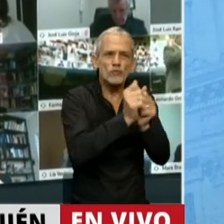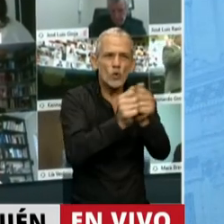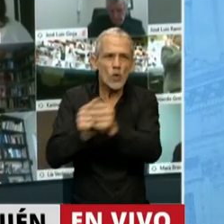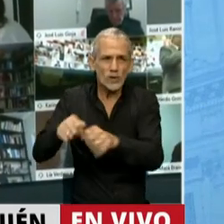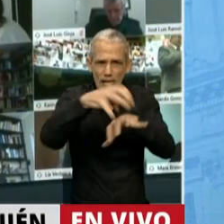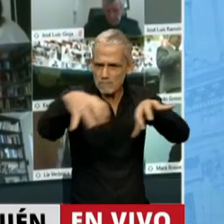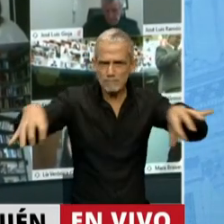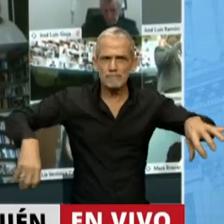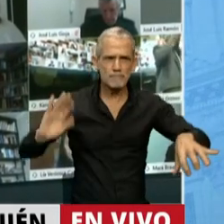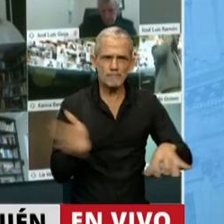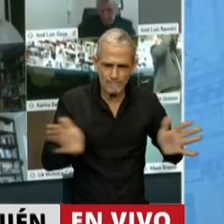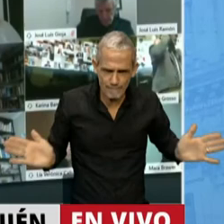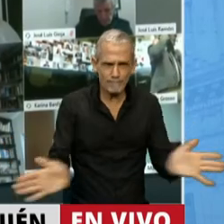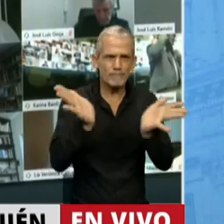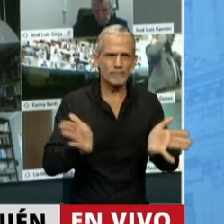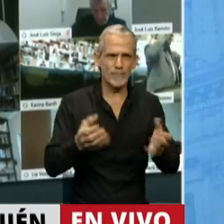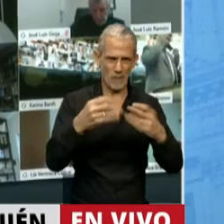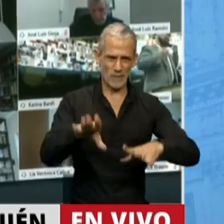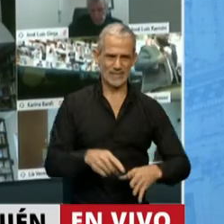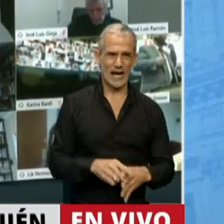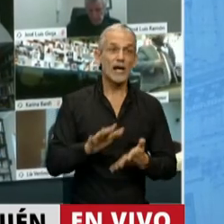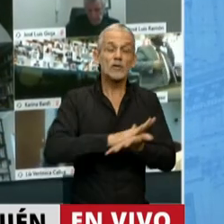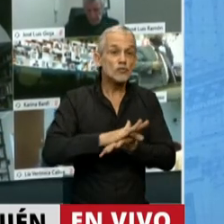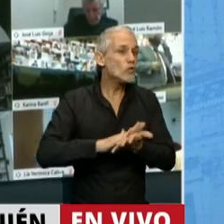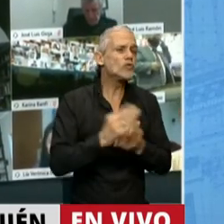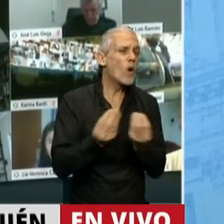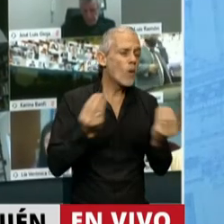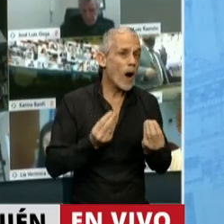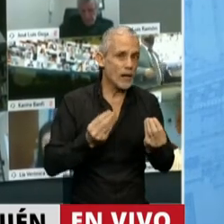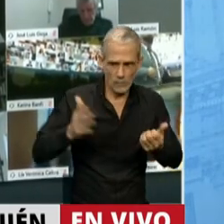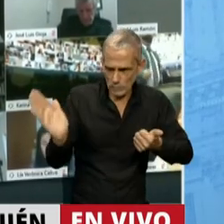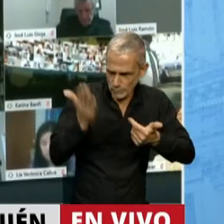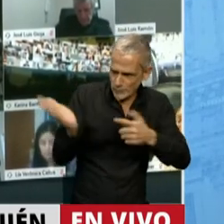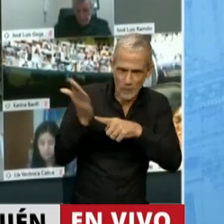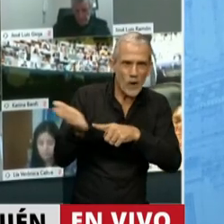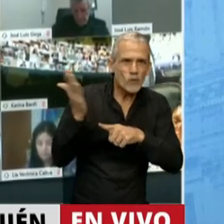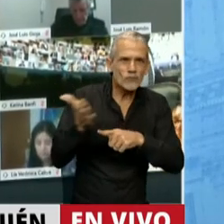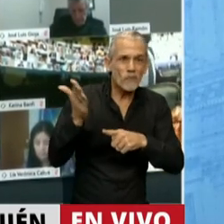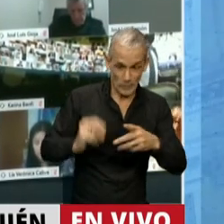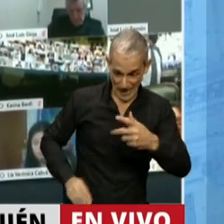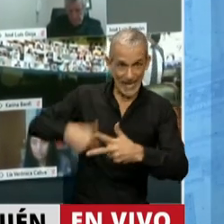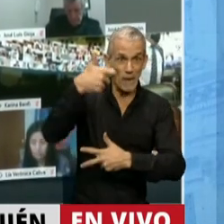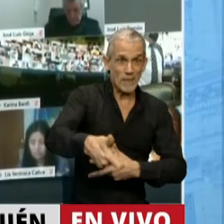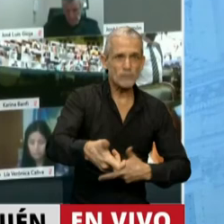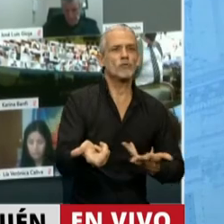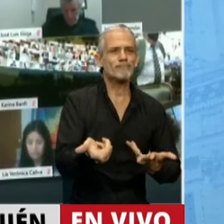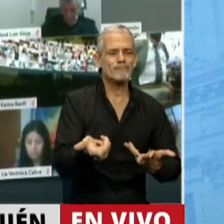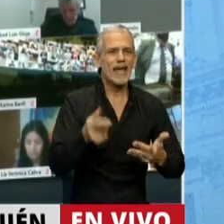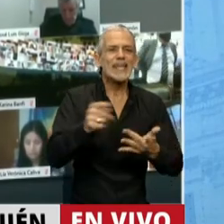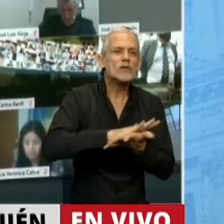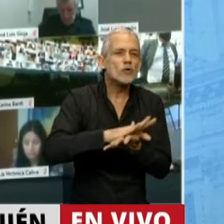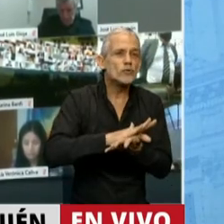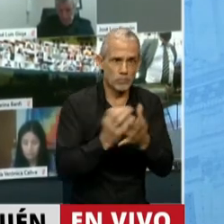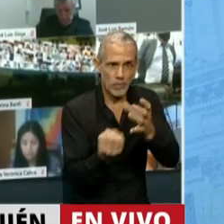los sectores. No nos olvidemos que la salida es producir, que la salida es invertir y que la salida es